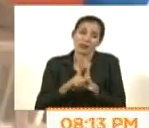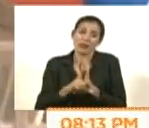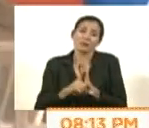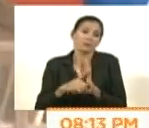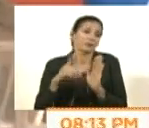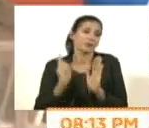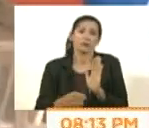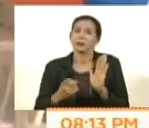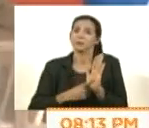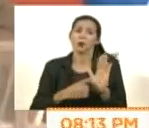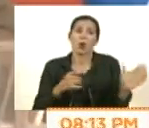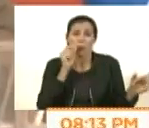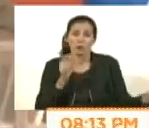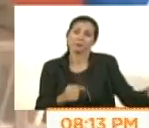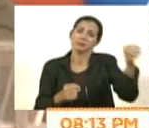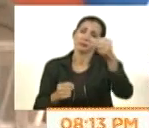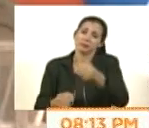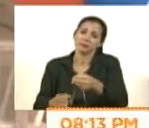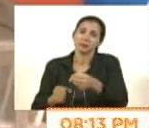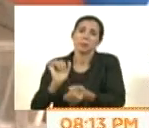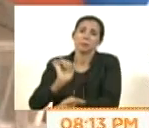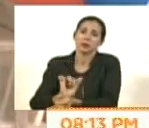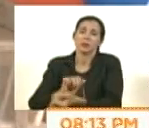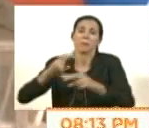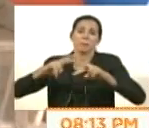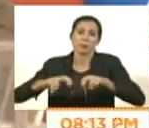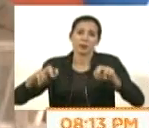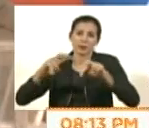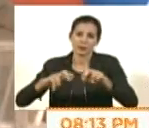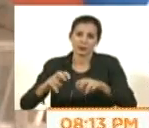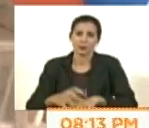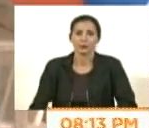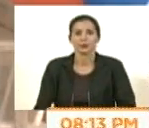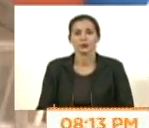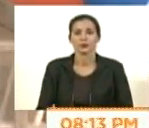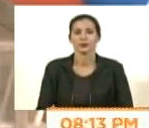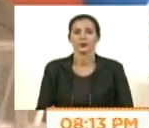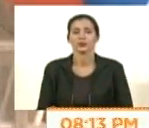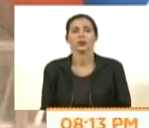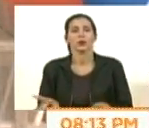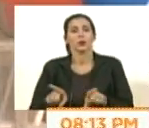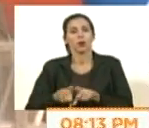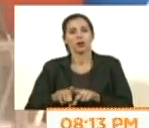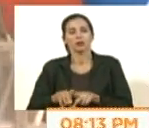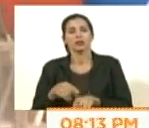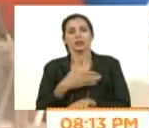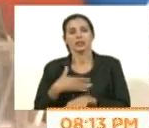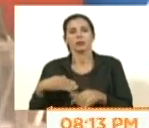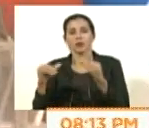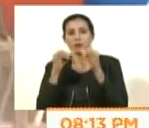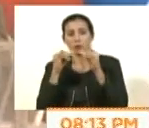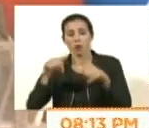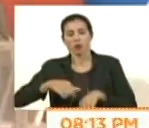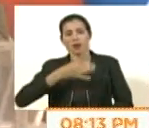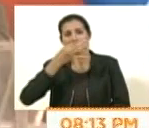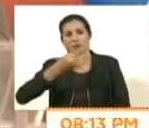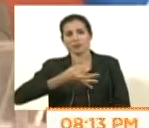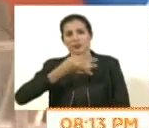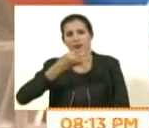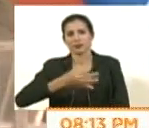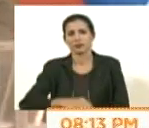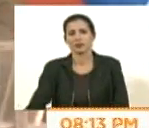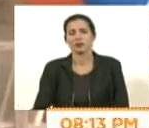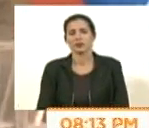investigaciones necesarias sobre este lamentable hecho. Igualmente queremos informar que en hora de la tarde